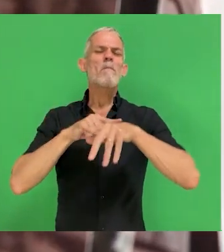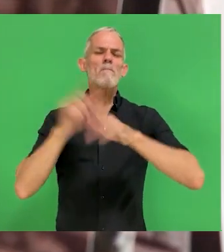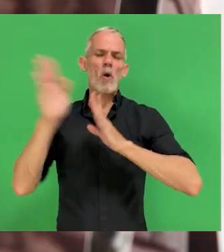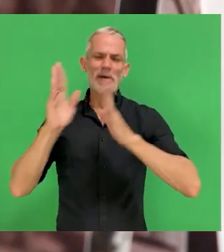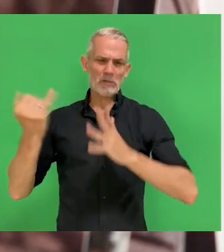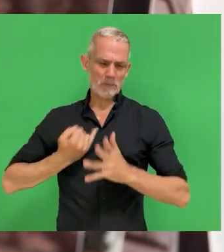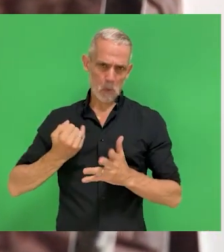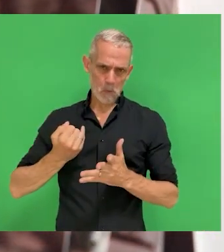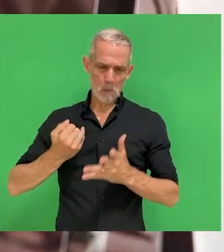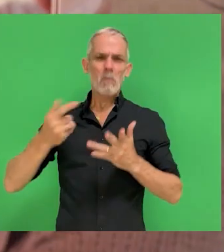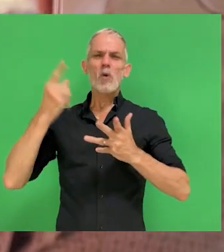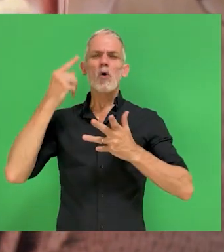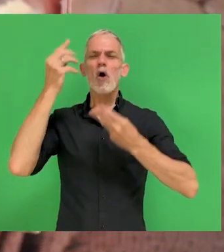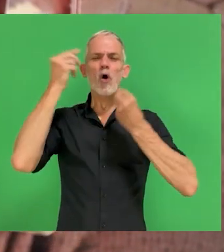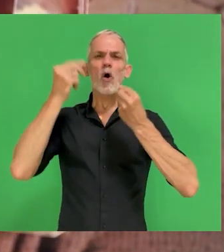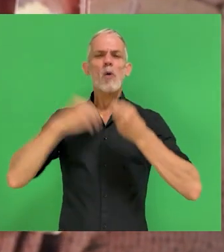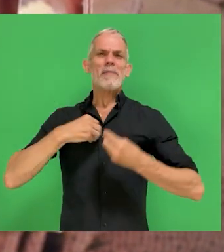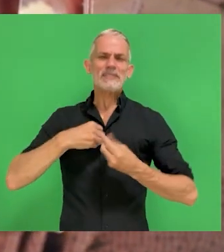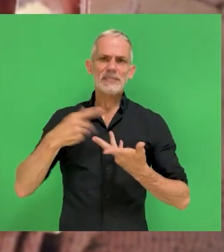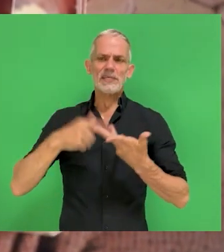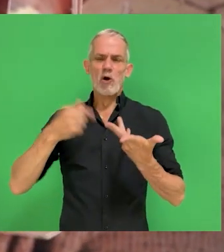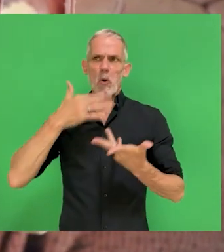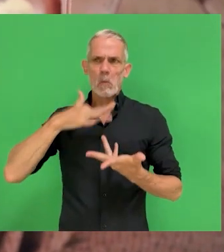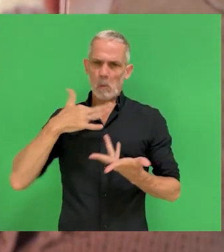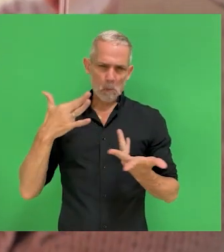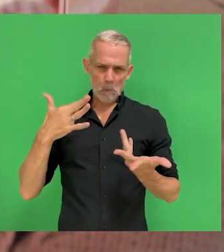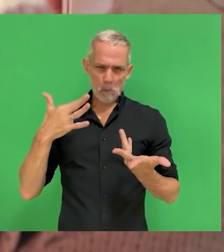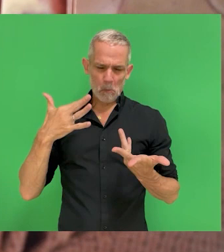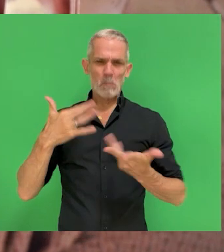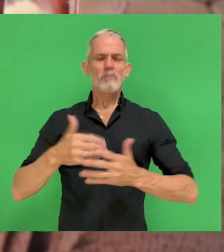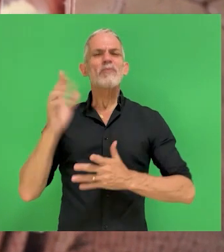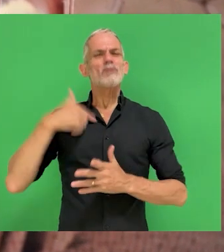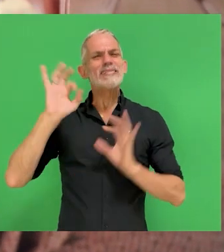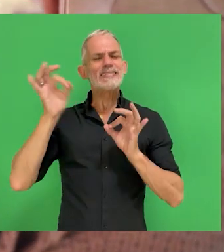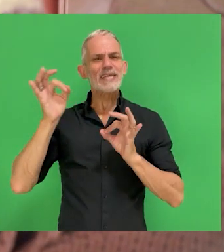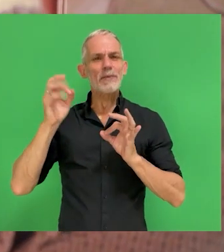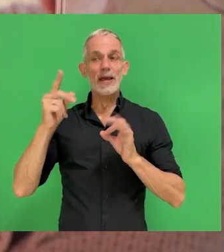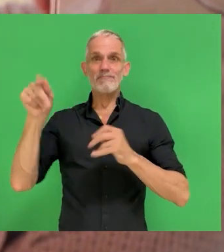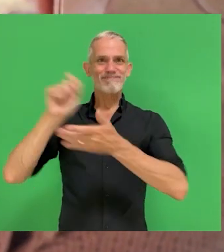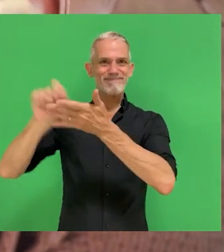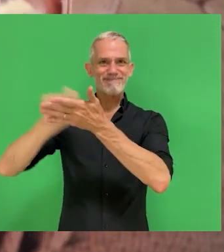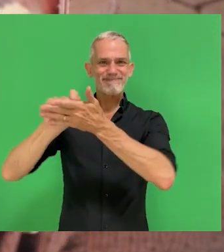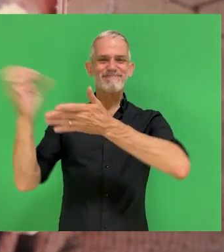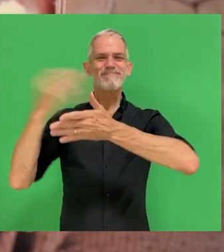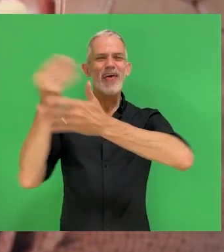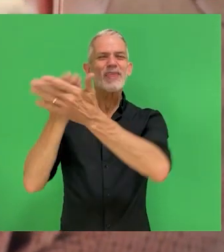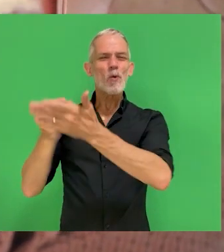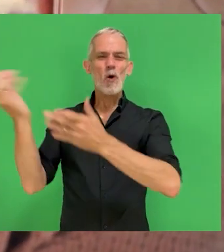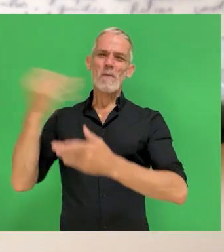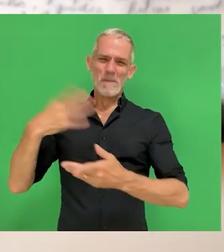en que me dijeron y ni idea cómo me sentí o qué alcancé a entender. Sabía que él me había mandado unas cartas con